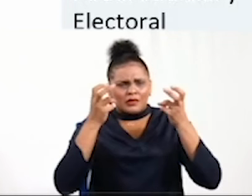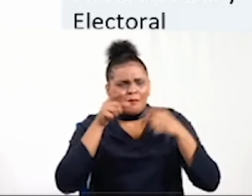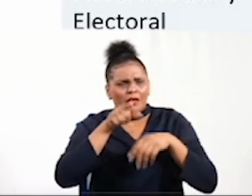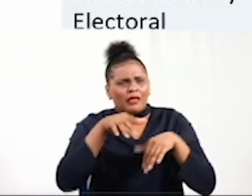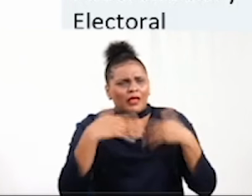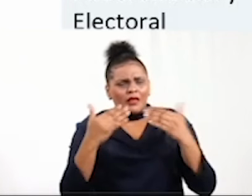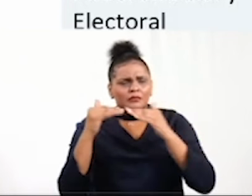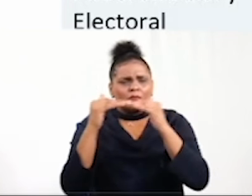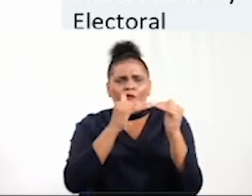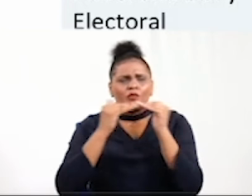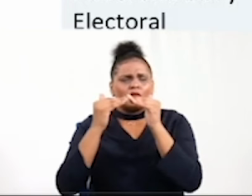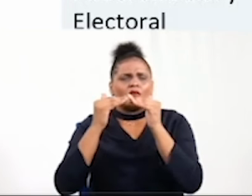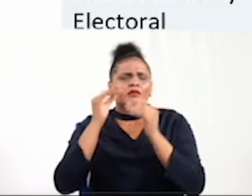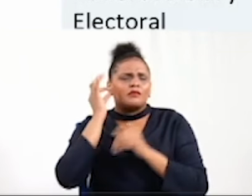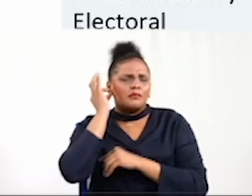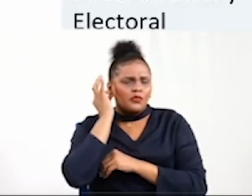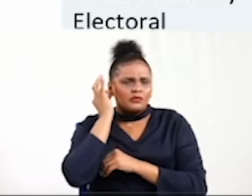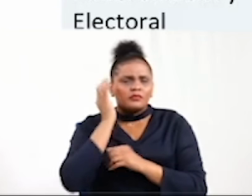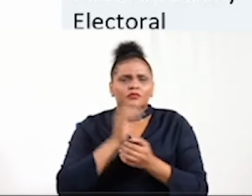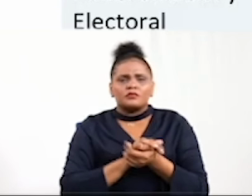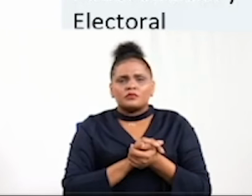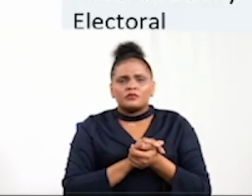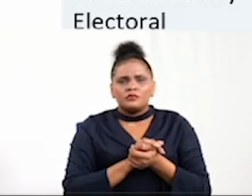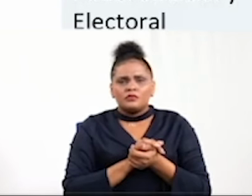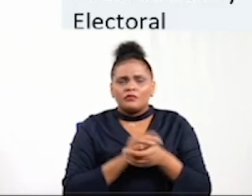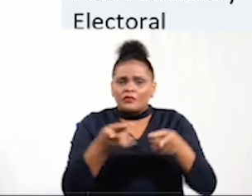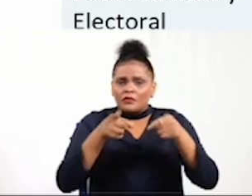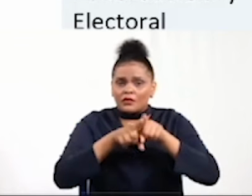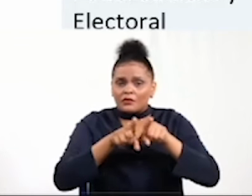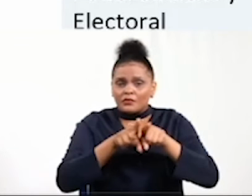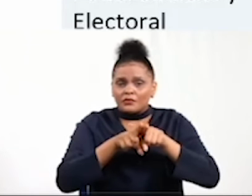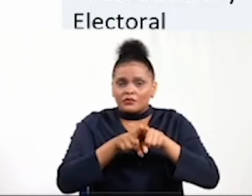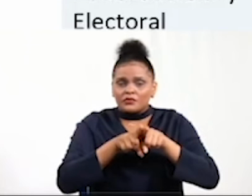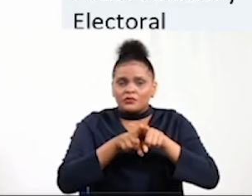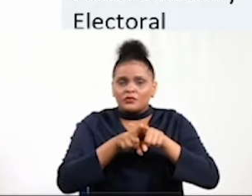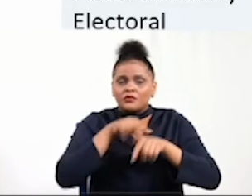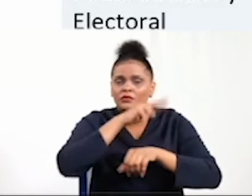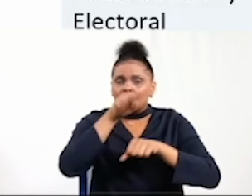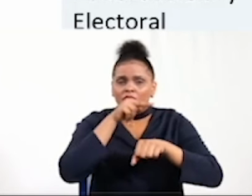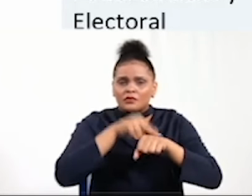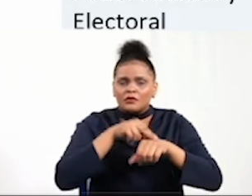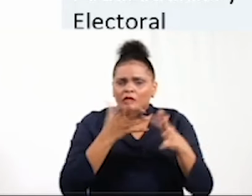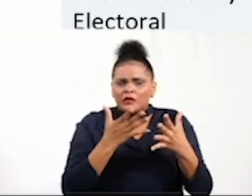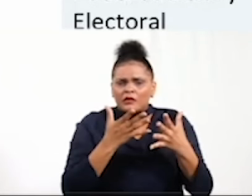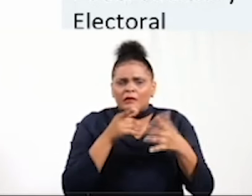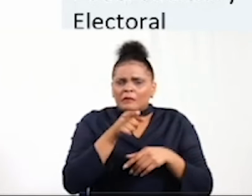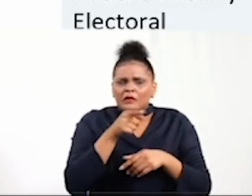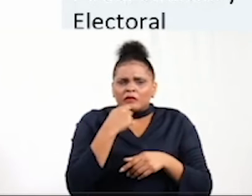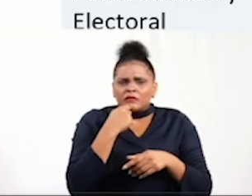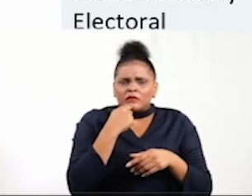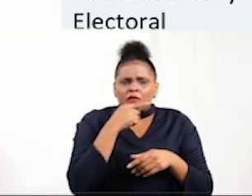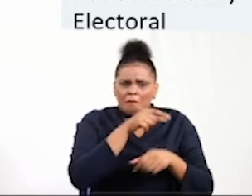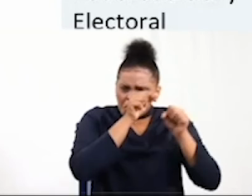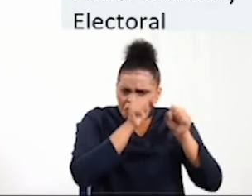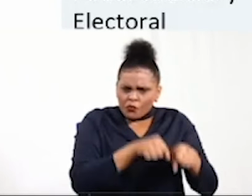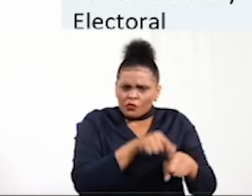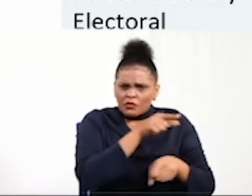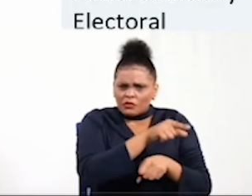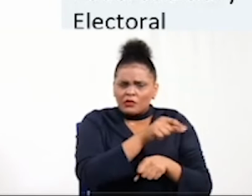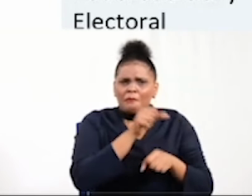género no cuentan con una ley integral según los estándares internacionales que permita dotar